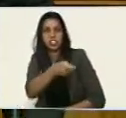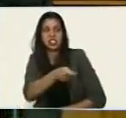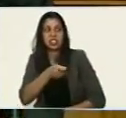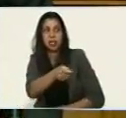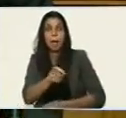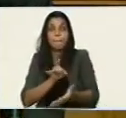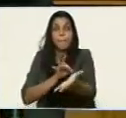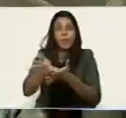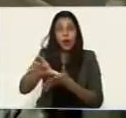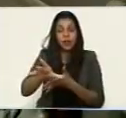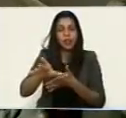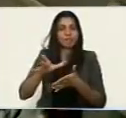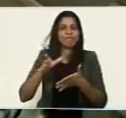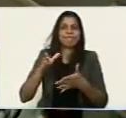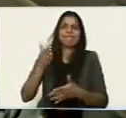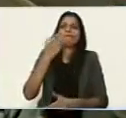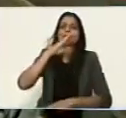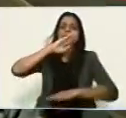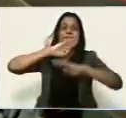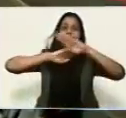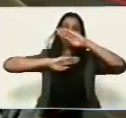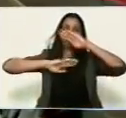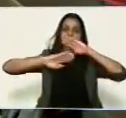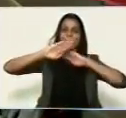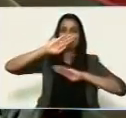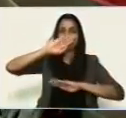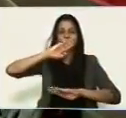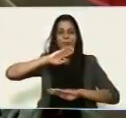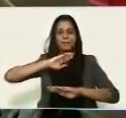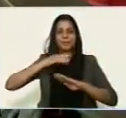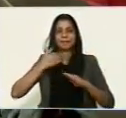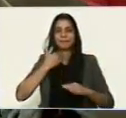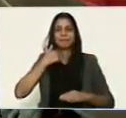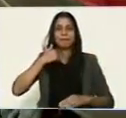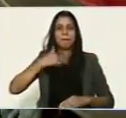mandato también salieron doraditos.